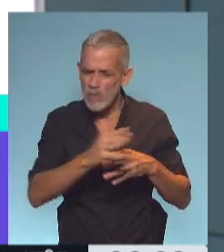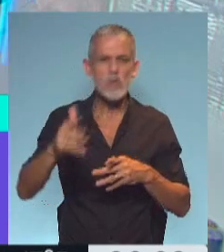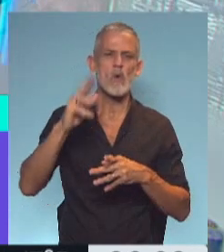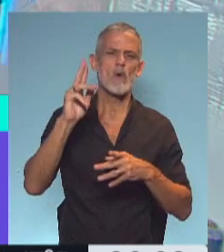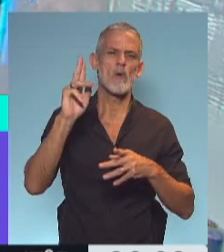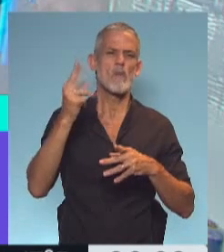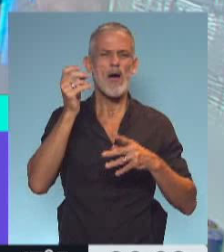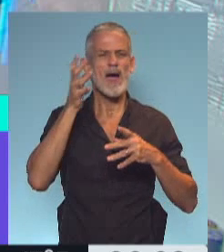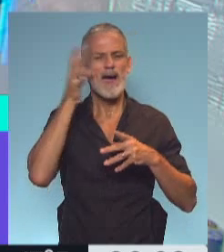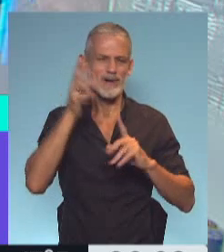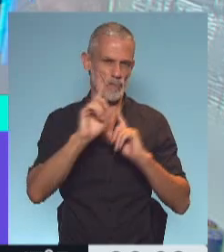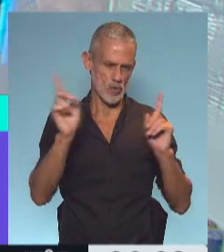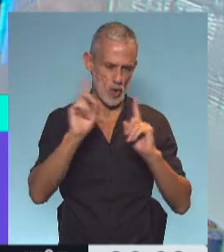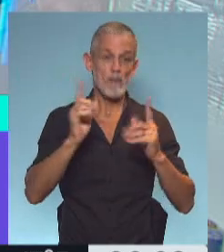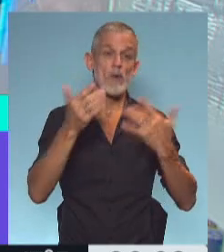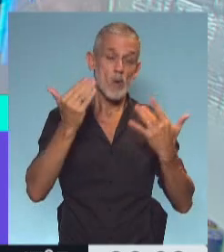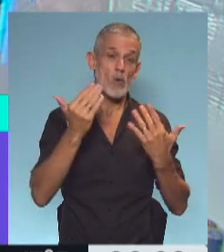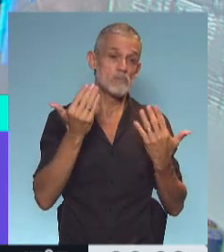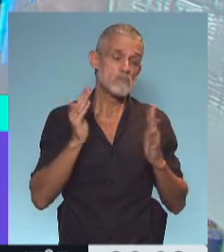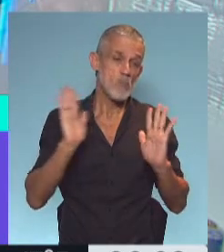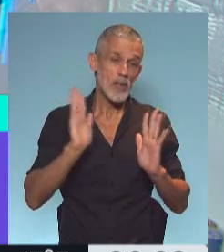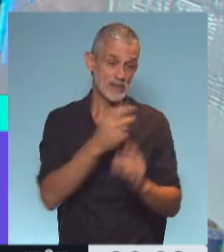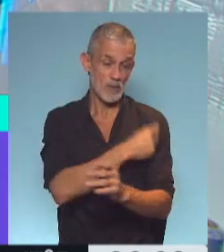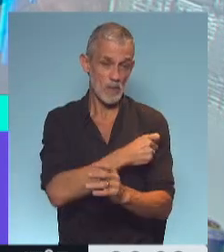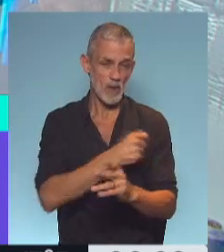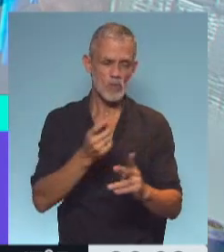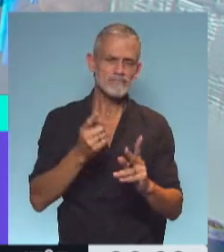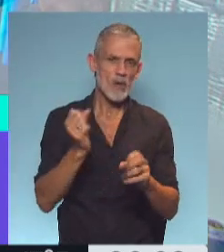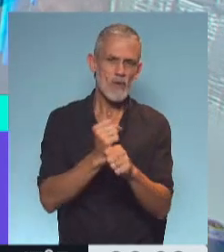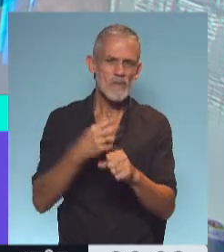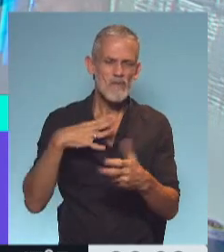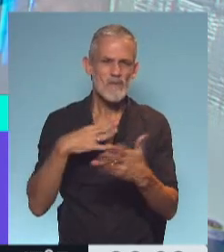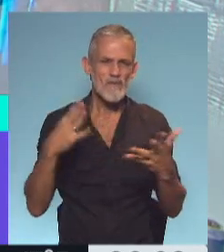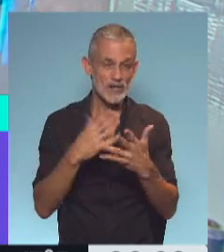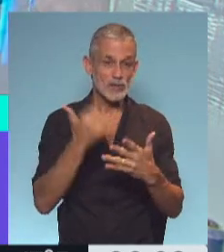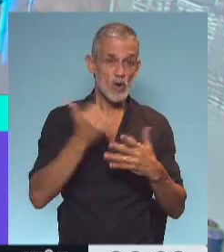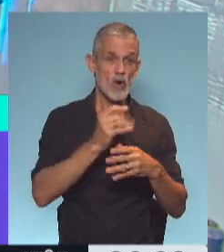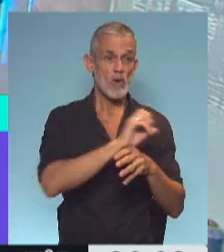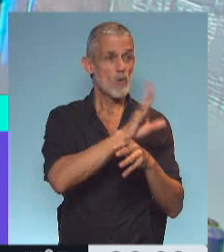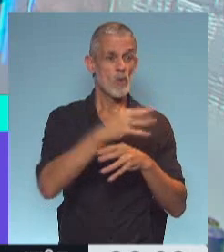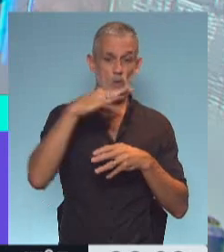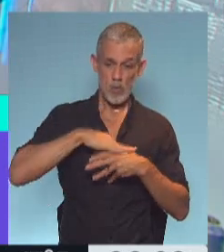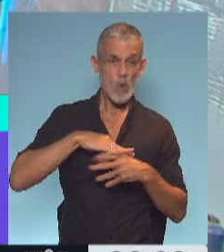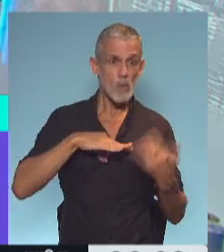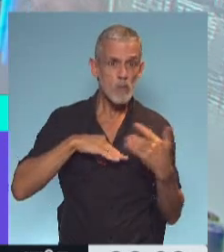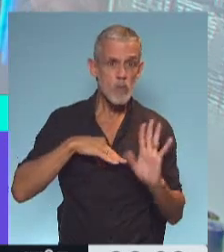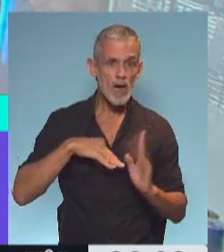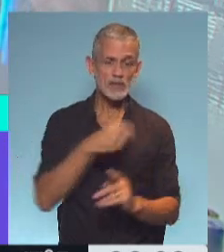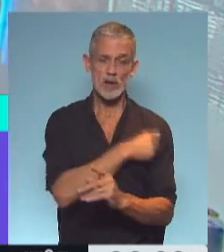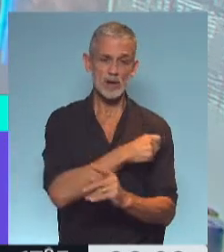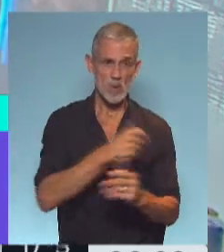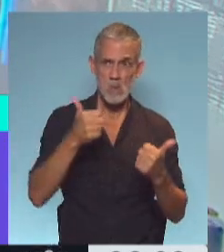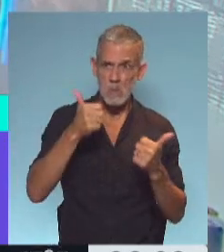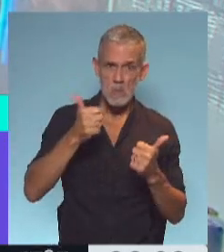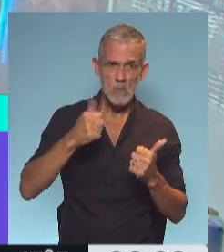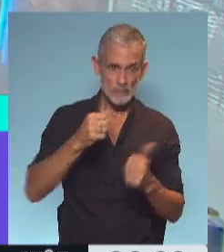finalmente. Pero yo puedo ser alguien, porque no está del todo confirmado, que porte virus. O sea, yo no enfermo, me vuelvo en un asintomático. Aunque